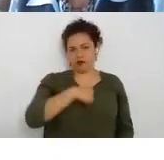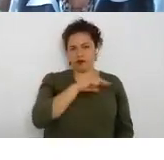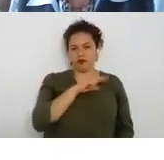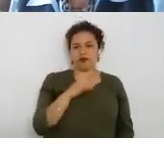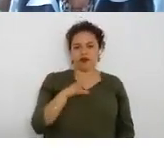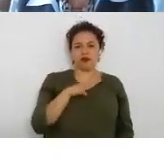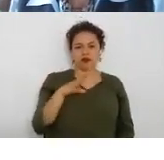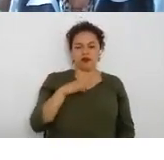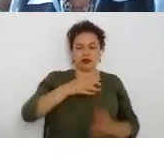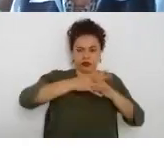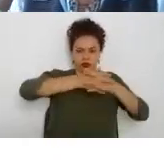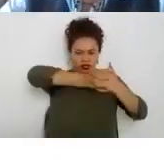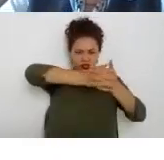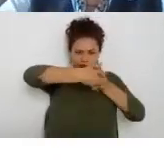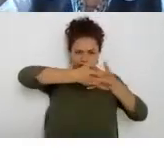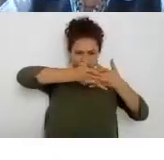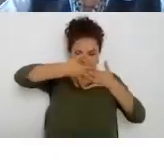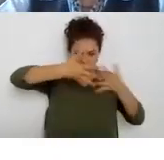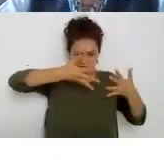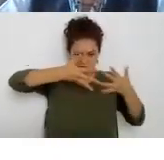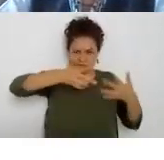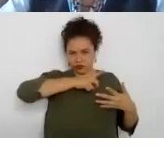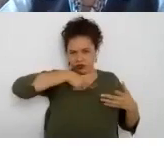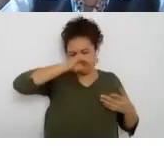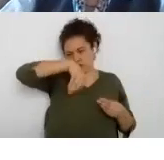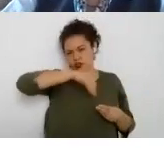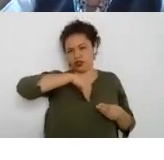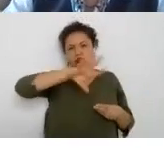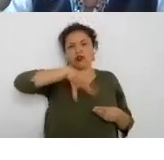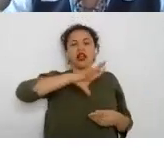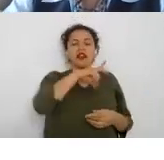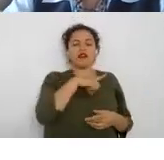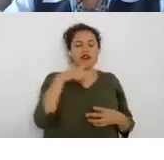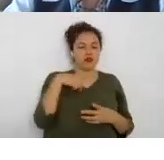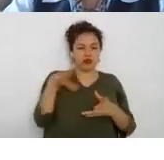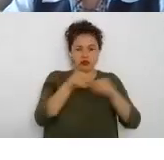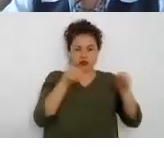si fuese un esguince y demás, tendríamos que inmovilizar, ¿de acuerdo?